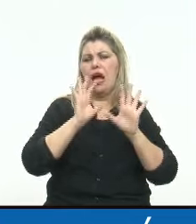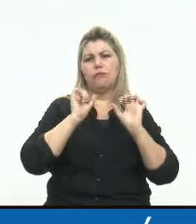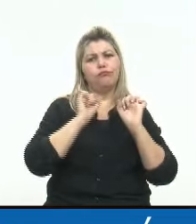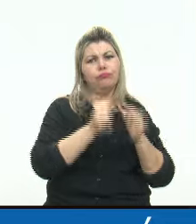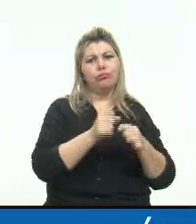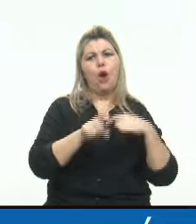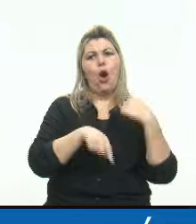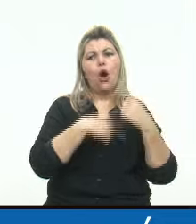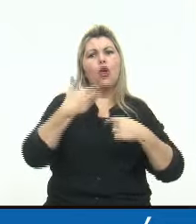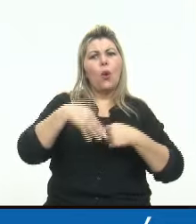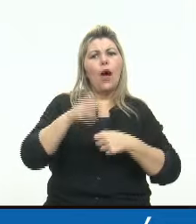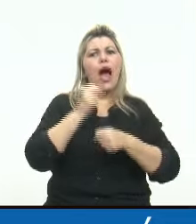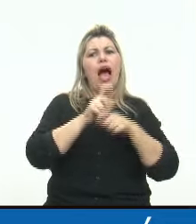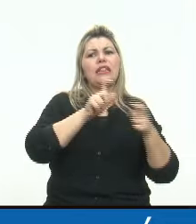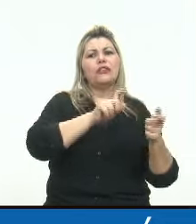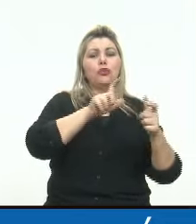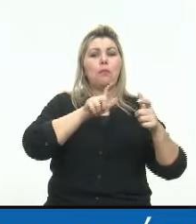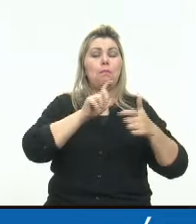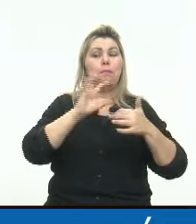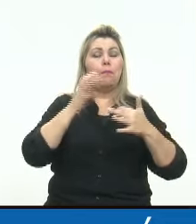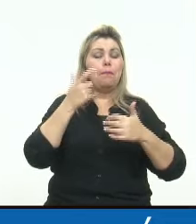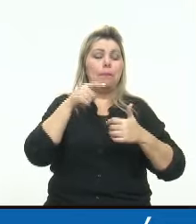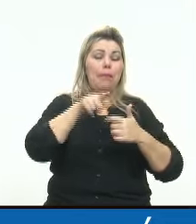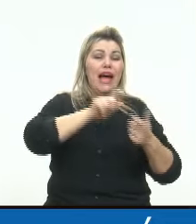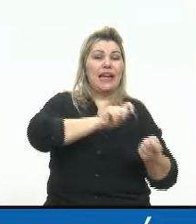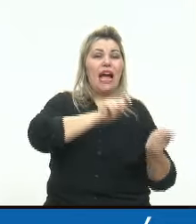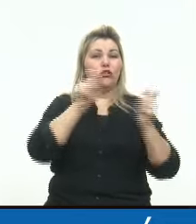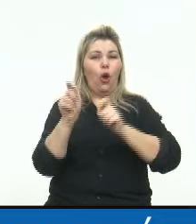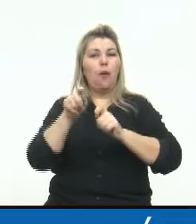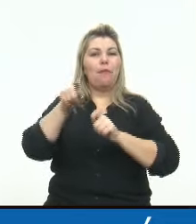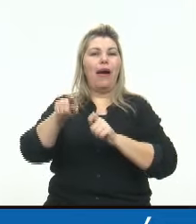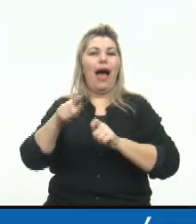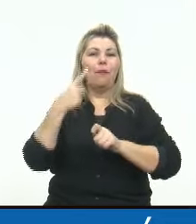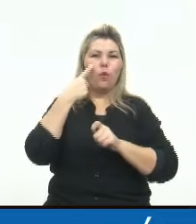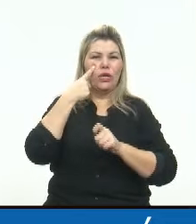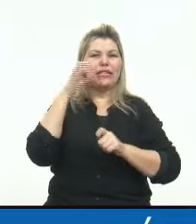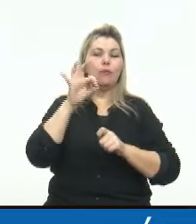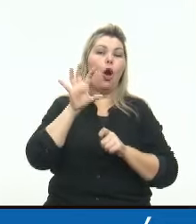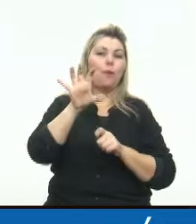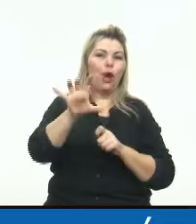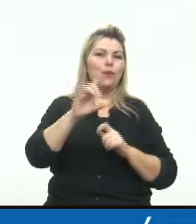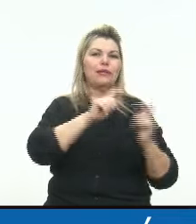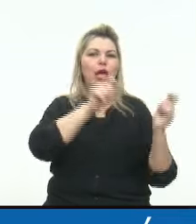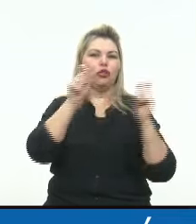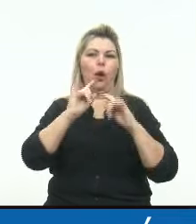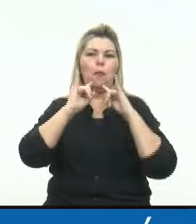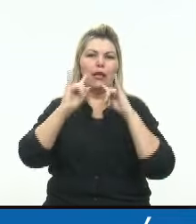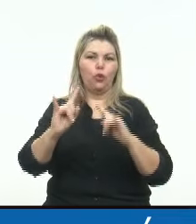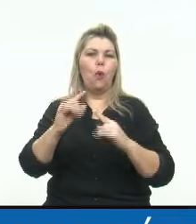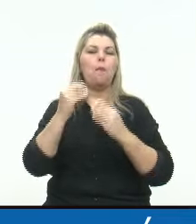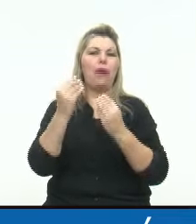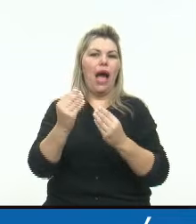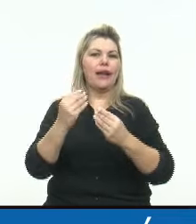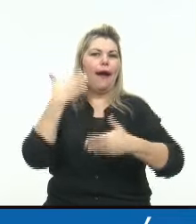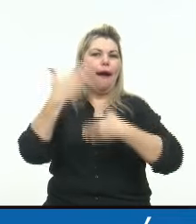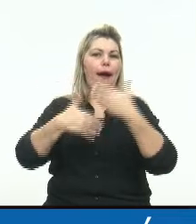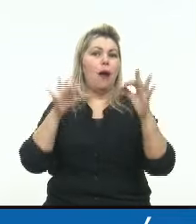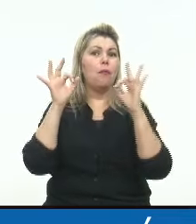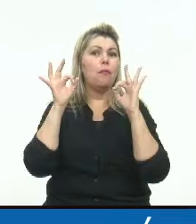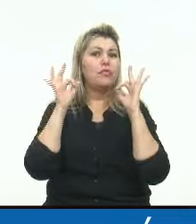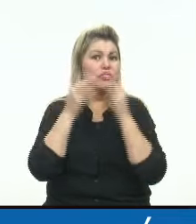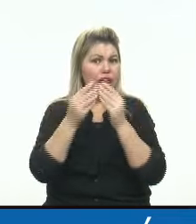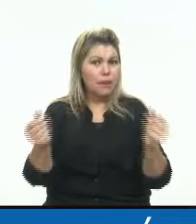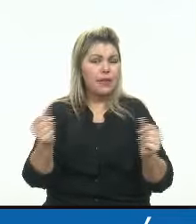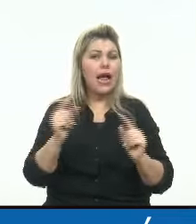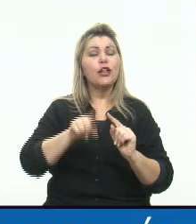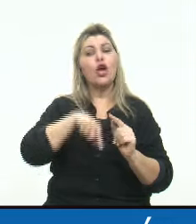su culminación a las jurisdicciones provinciales y o municipales de común acuerdo, y las restantes se encuentran en proceso de reinicio